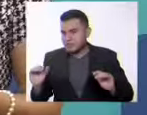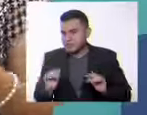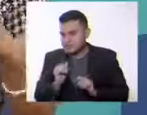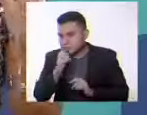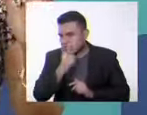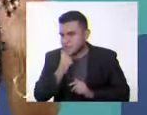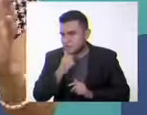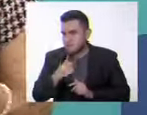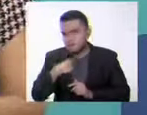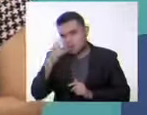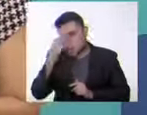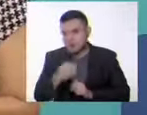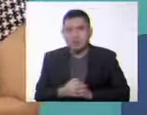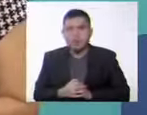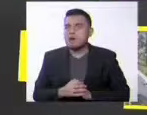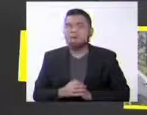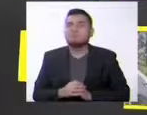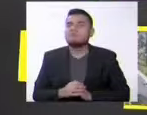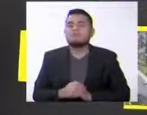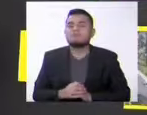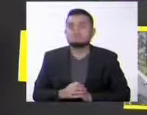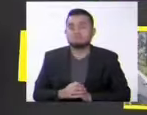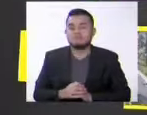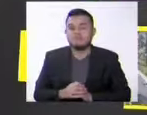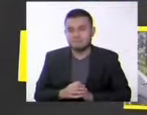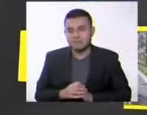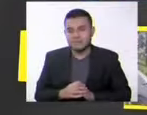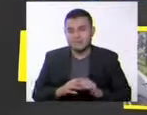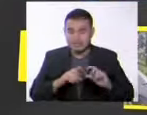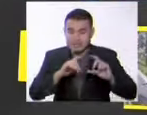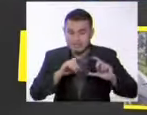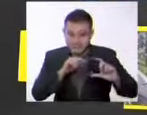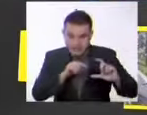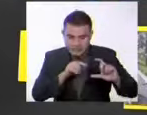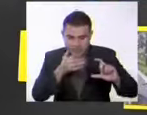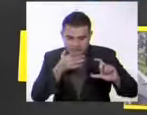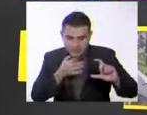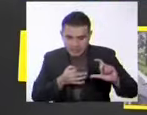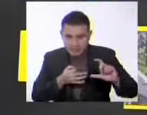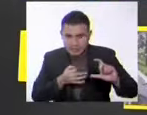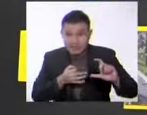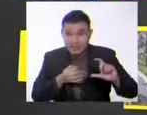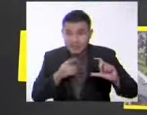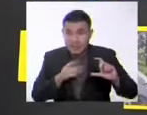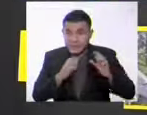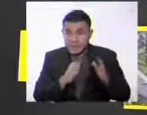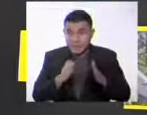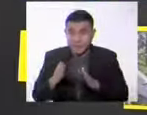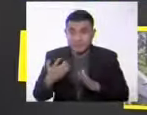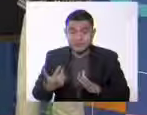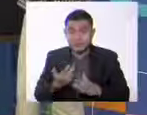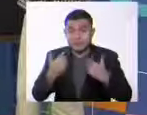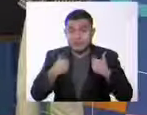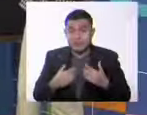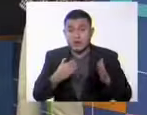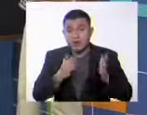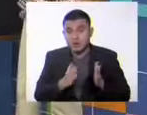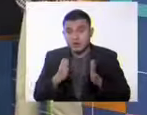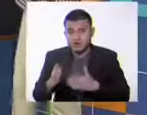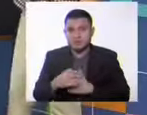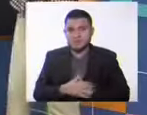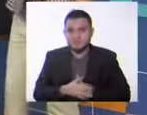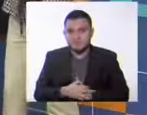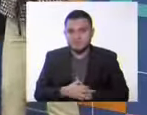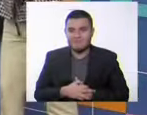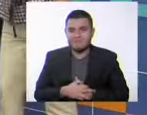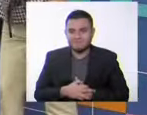Yo creo que no, Luis. No, ¿verdad? Sí. Las imágenes creo que no están en orden, No. hay que ordenarlas. Hay que ordenar, sí,